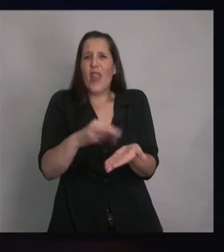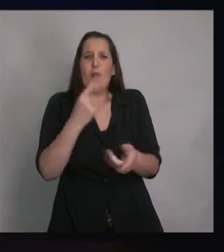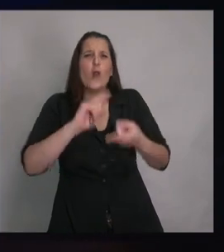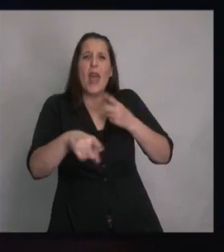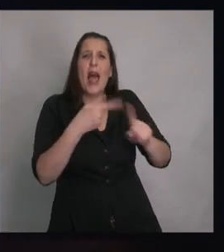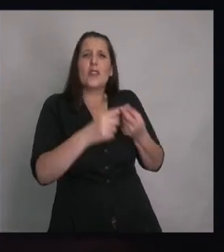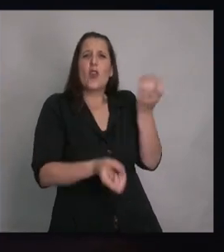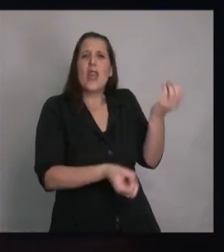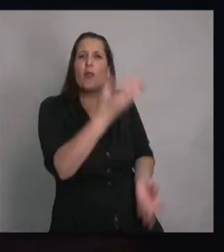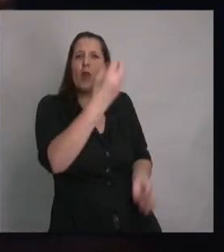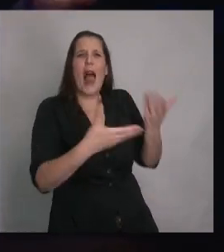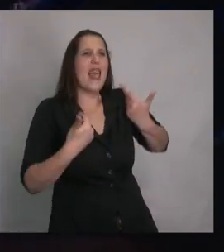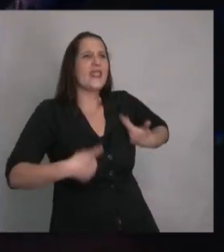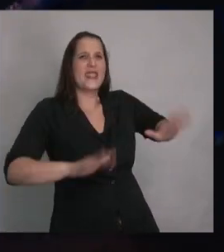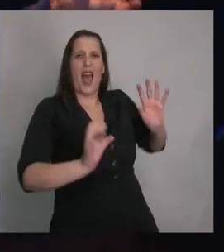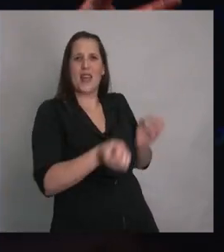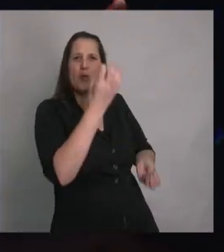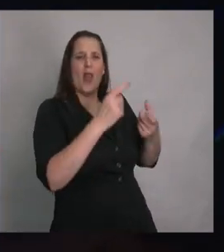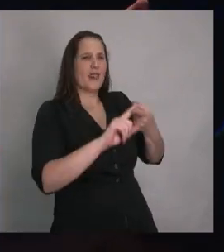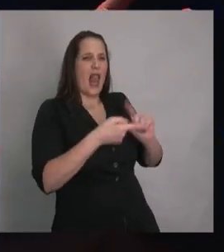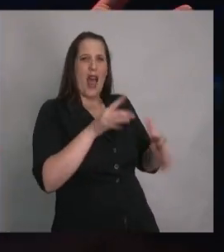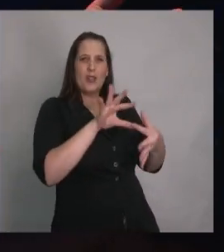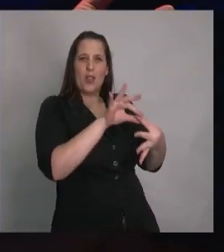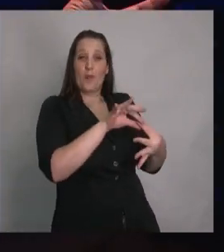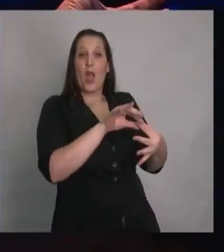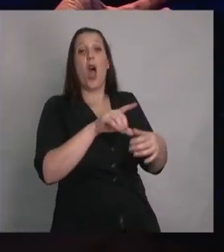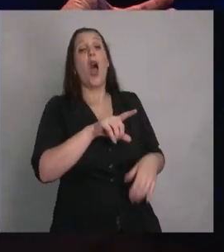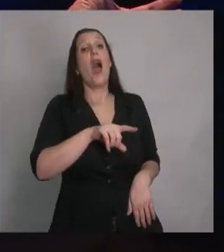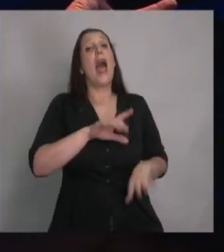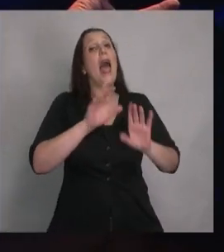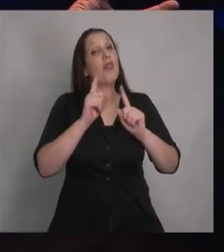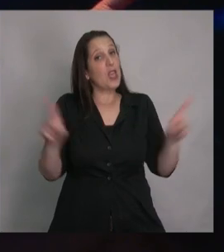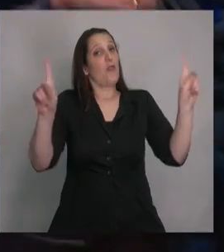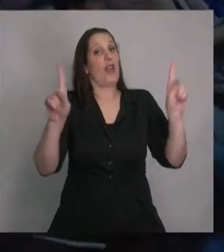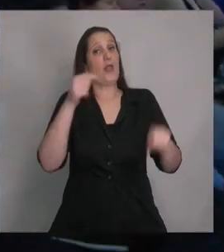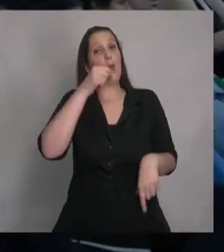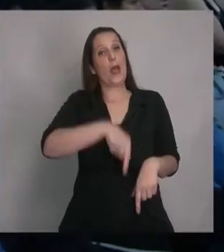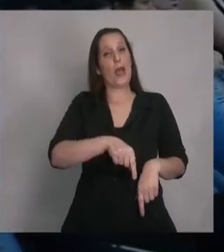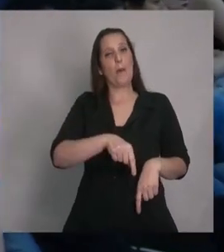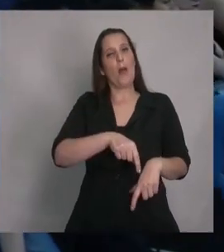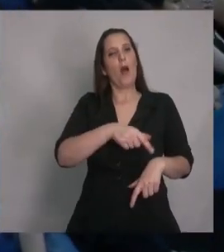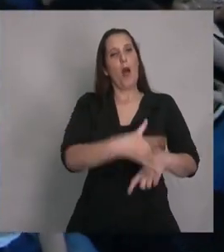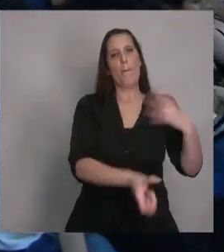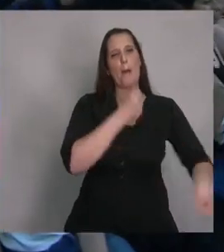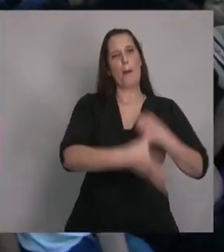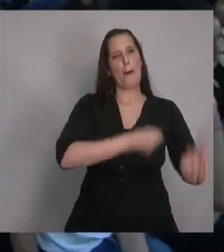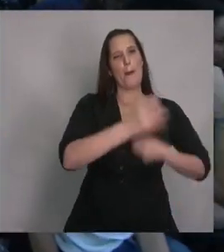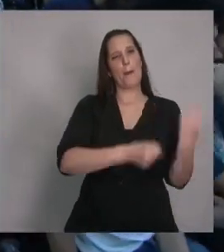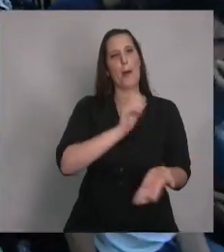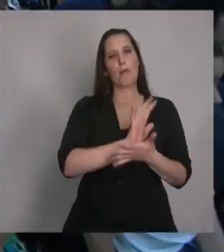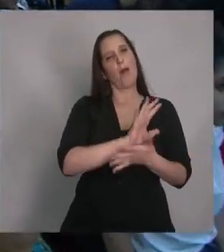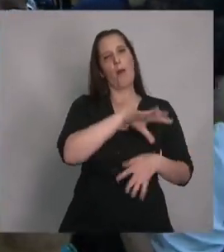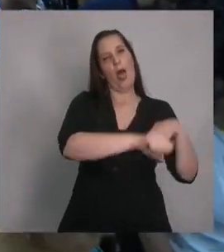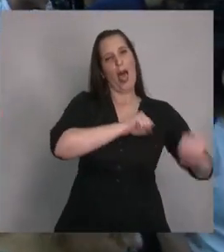Mientras el extractivismo nos plantea vivir de,